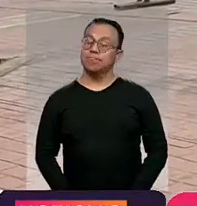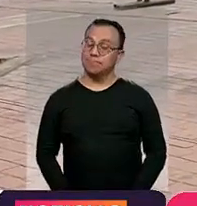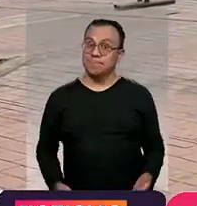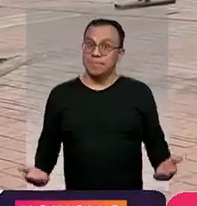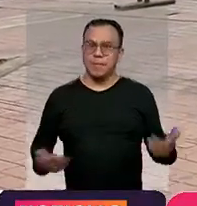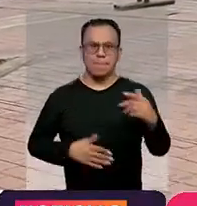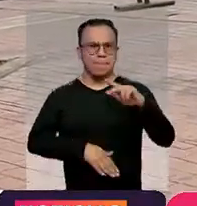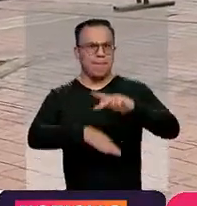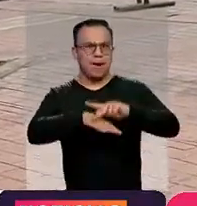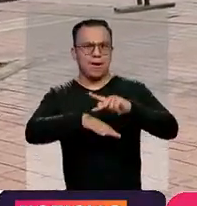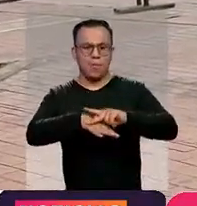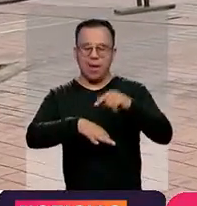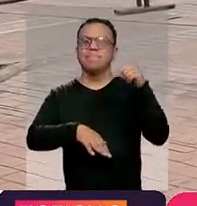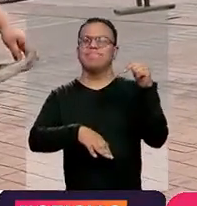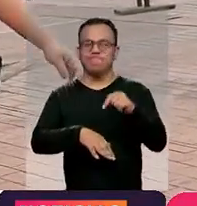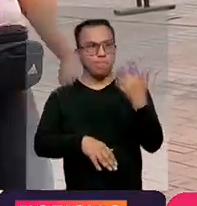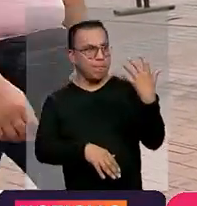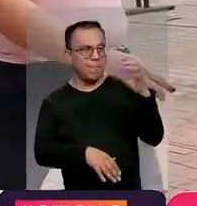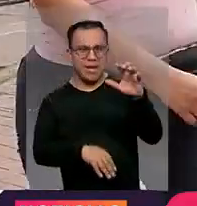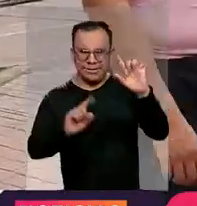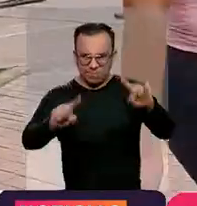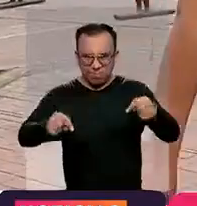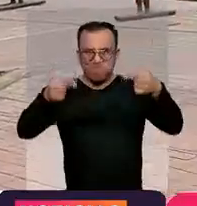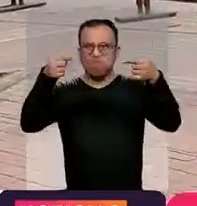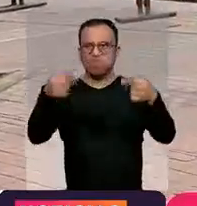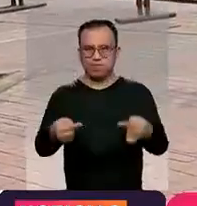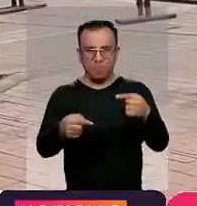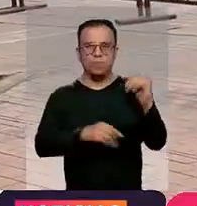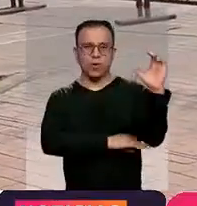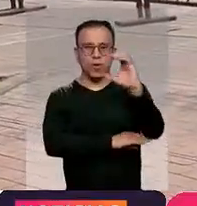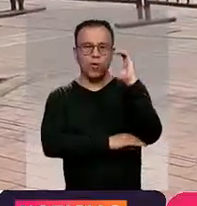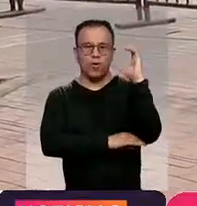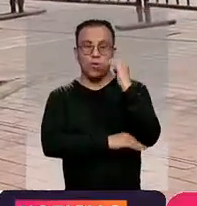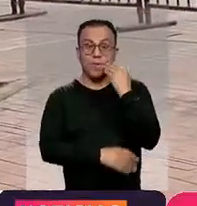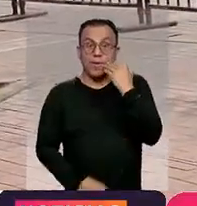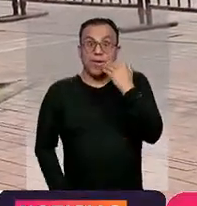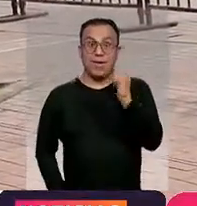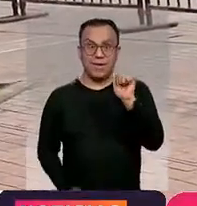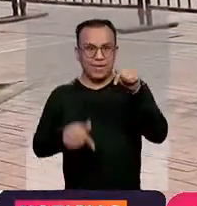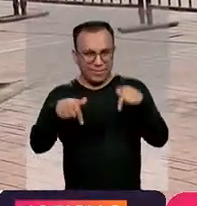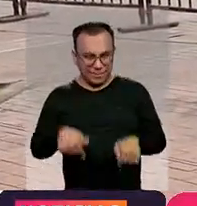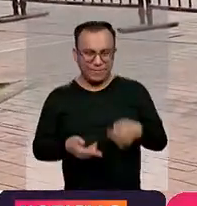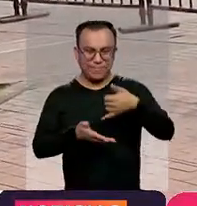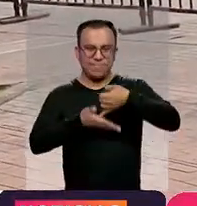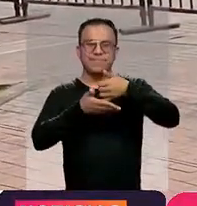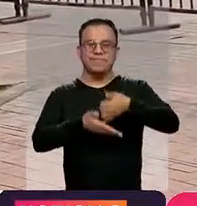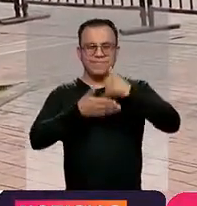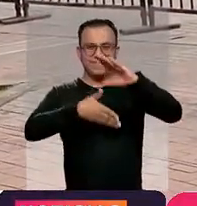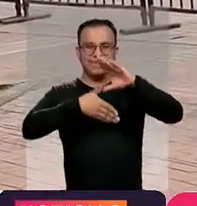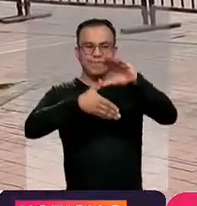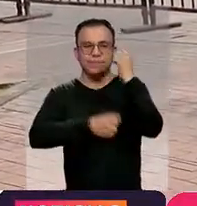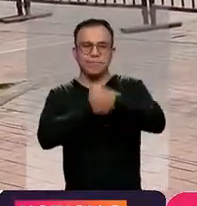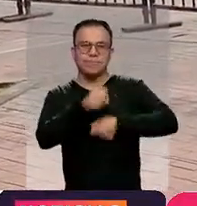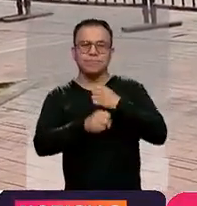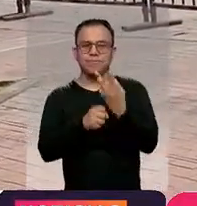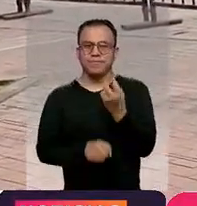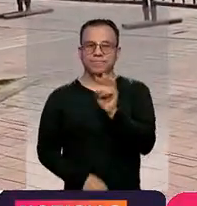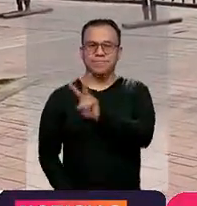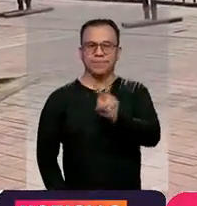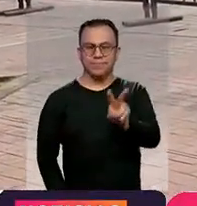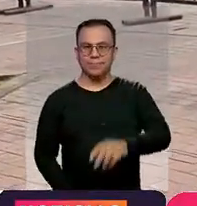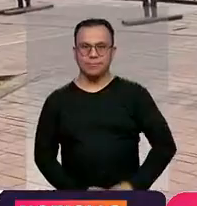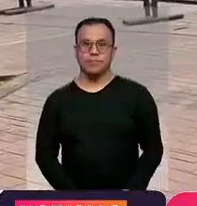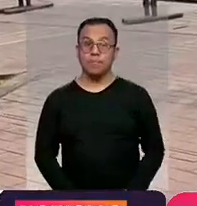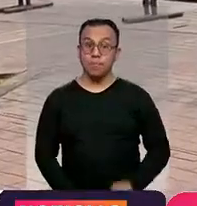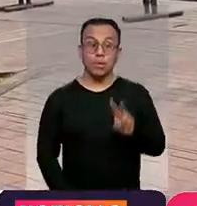Y Paraguay será precisamente el primer rival de la selección Colombia femenina en esta Copa América 2022. Entre